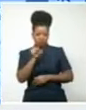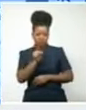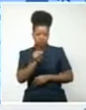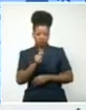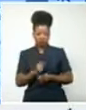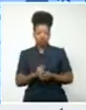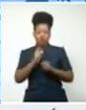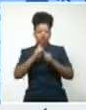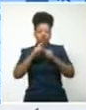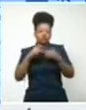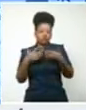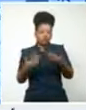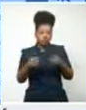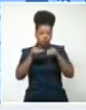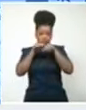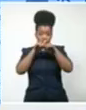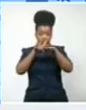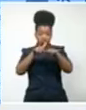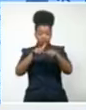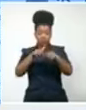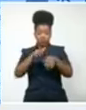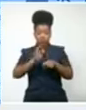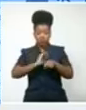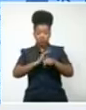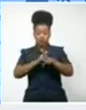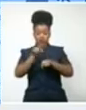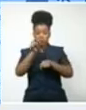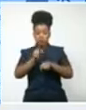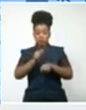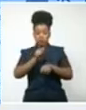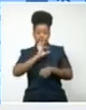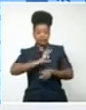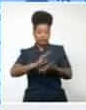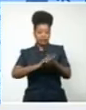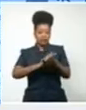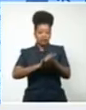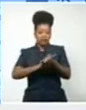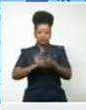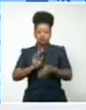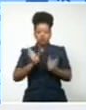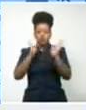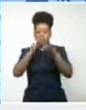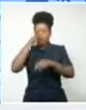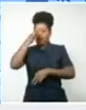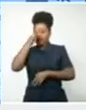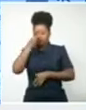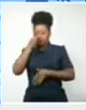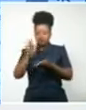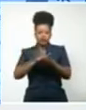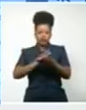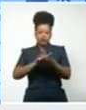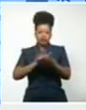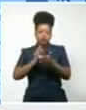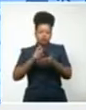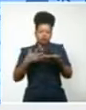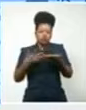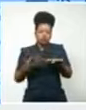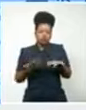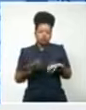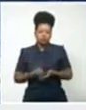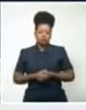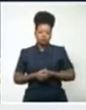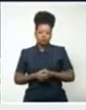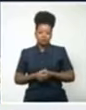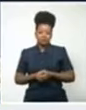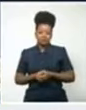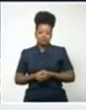el virus una persona asintomática si no tose, no estornuda? ¿Cuáles son las vías de posibles contagios? Bueno, las vías